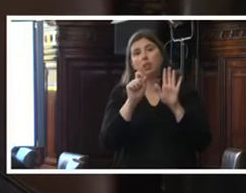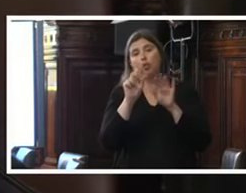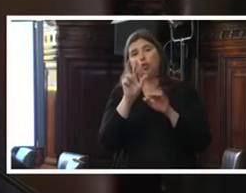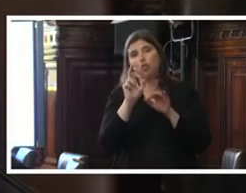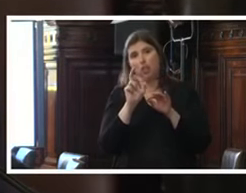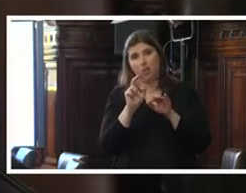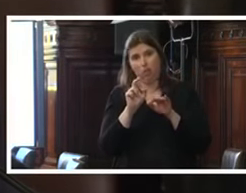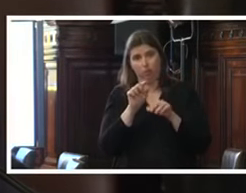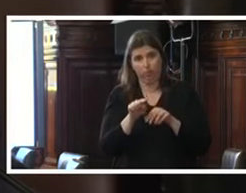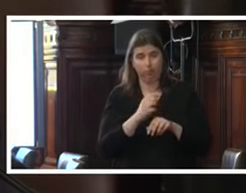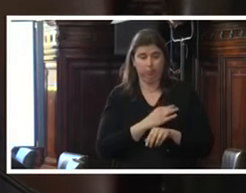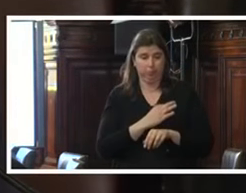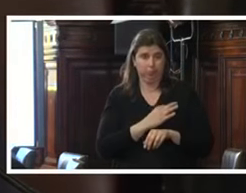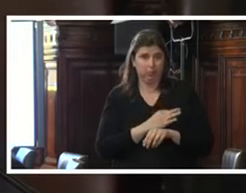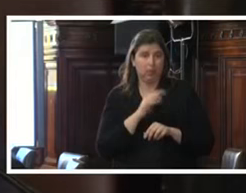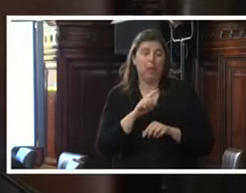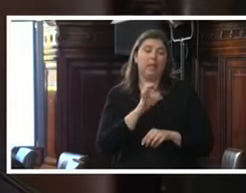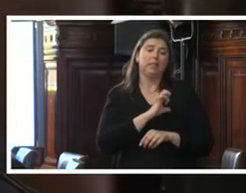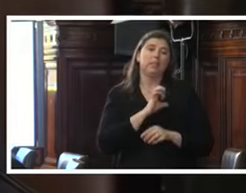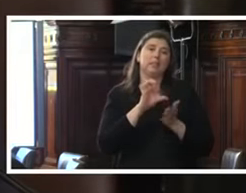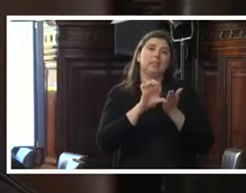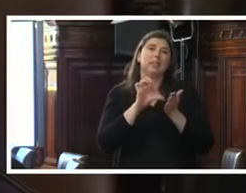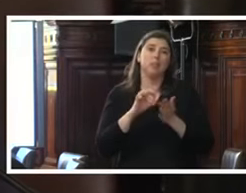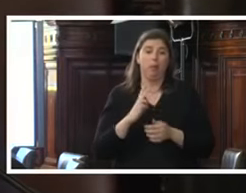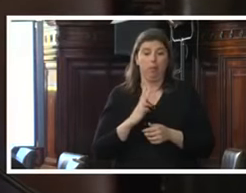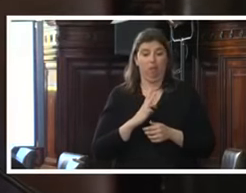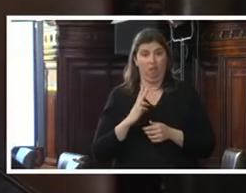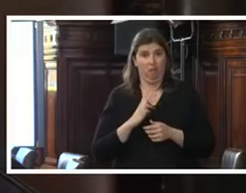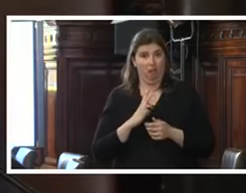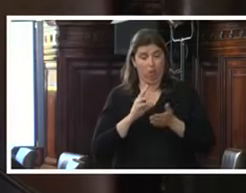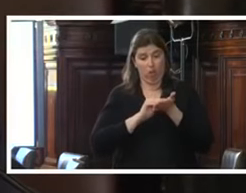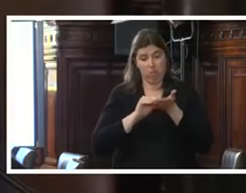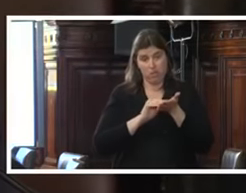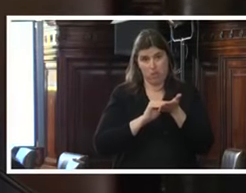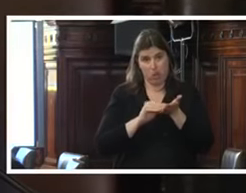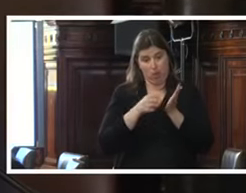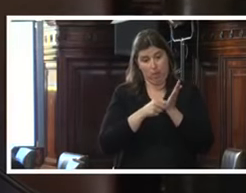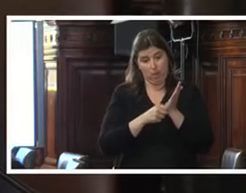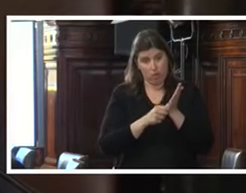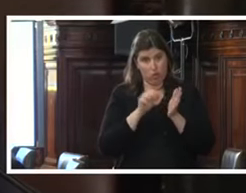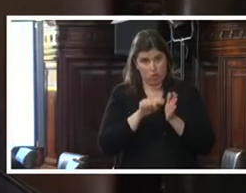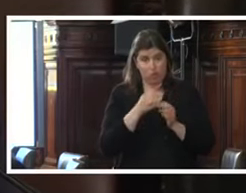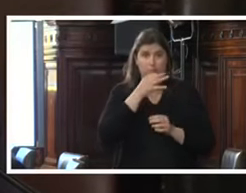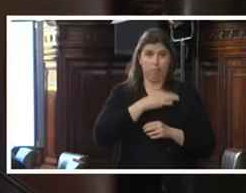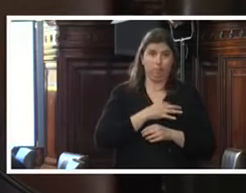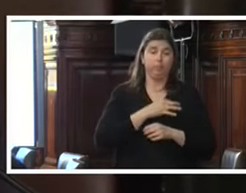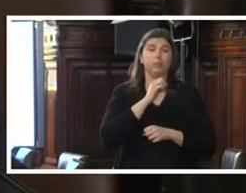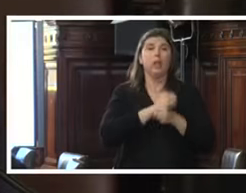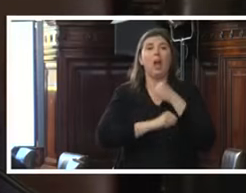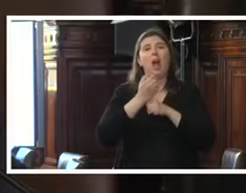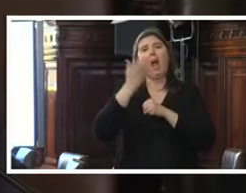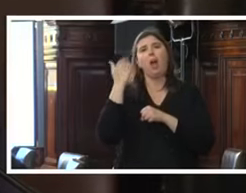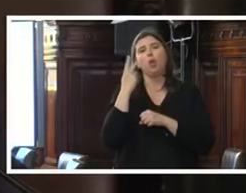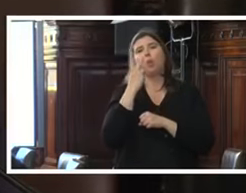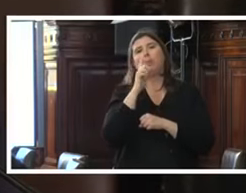por otro lado en el sistema privado según la asociación salvadoreña administradoras de fondos de pensiones hasta fondos el año en el año 2013